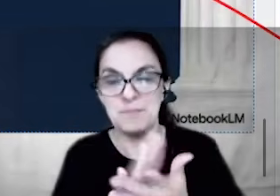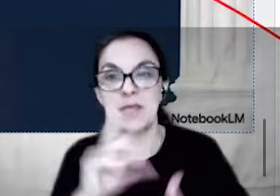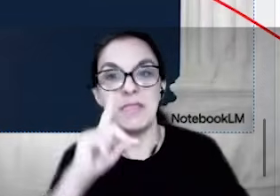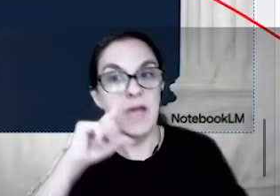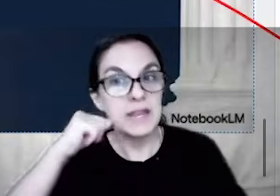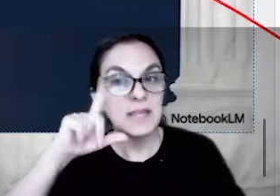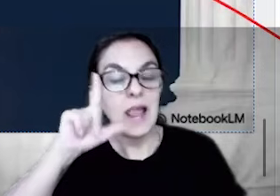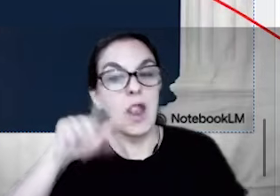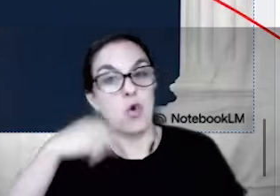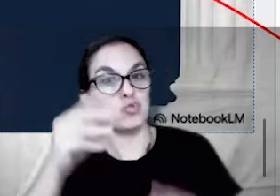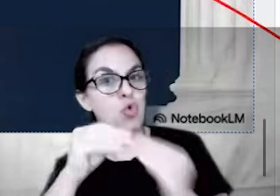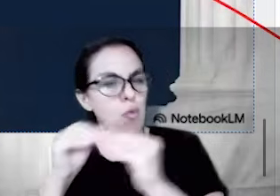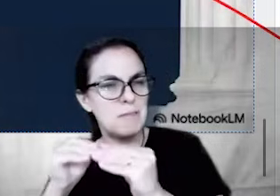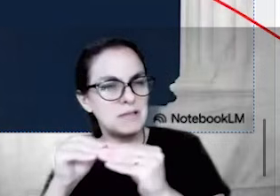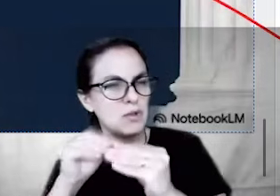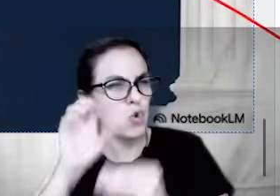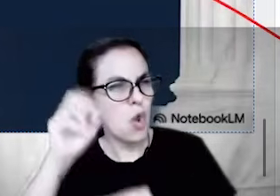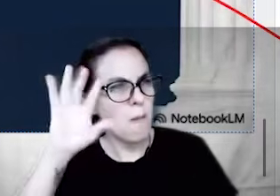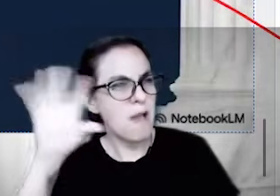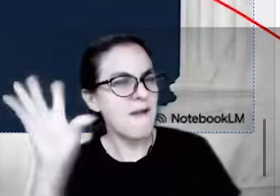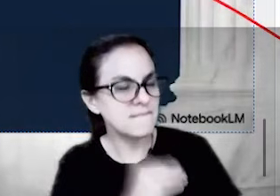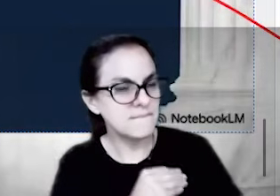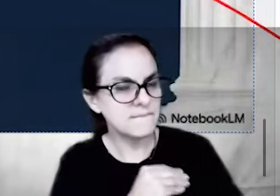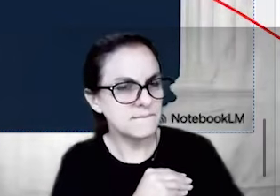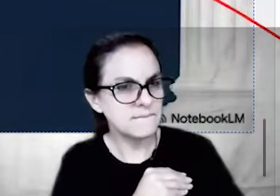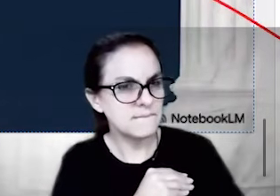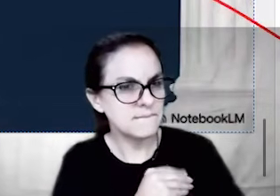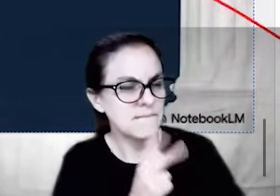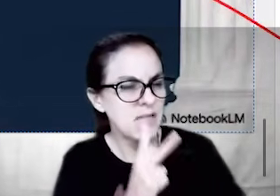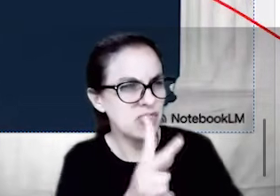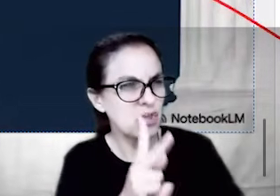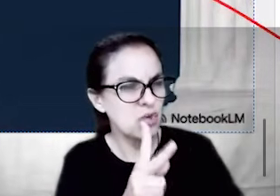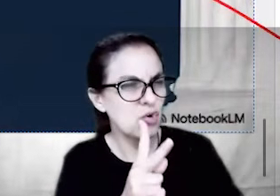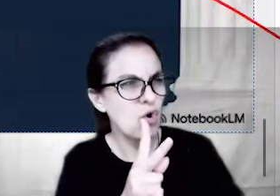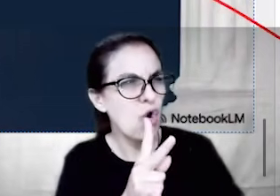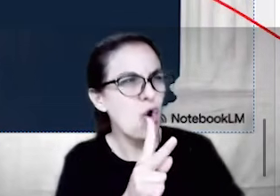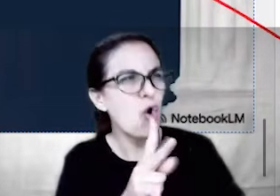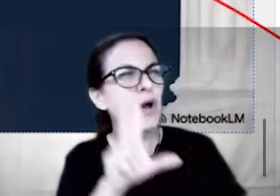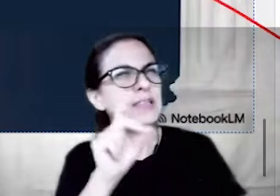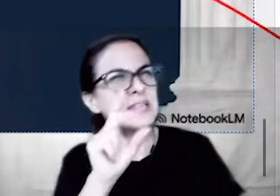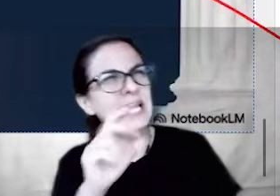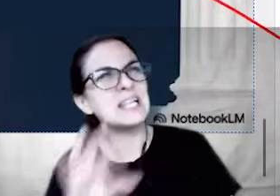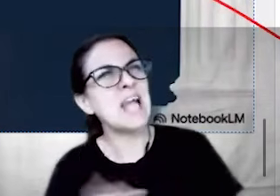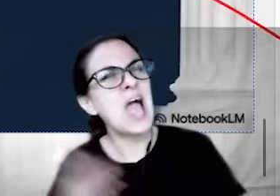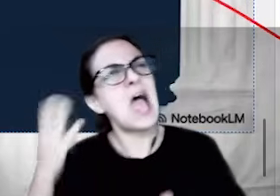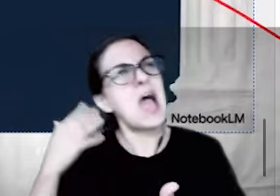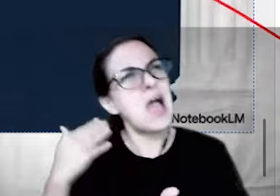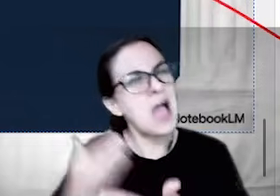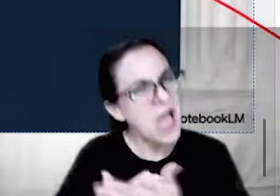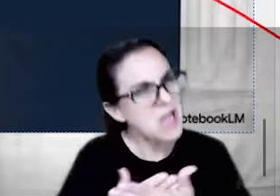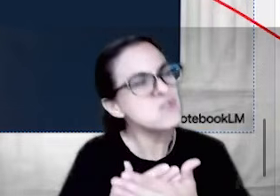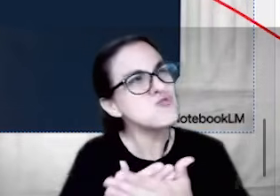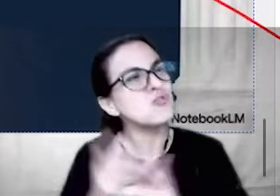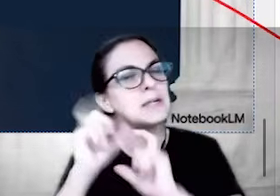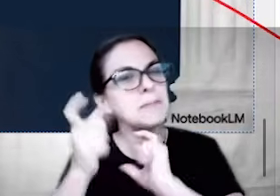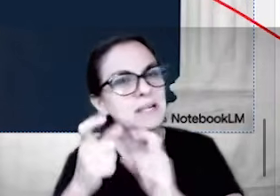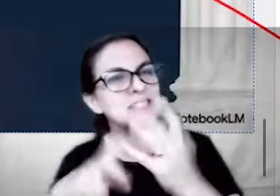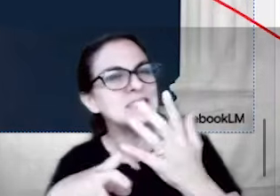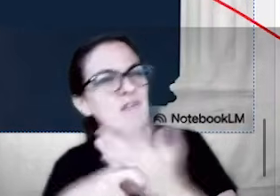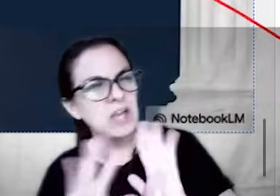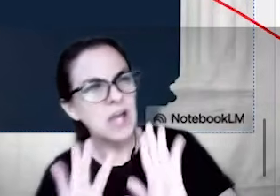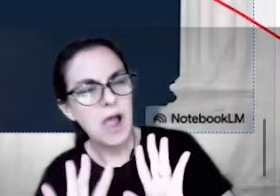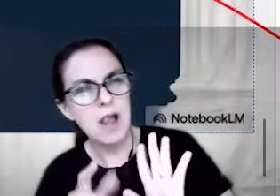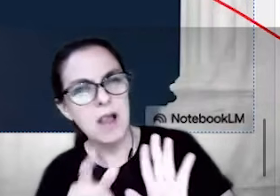nombre, el que dijo que tenía también 20 y pico, 30 y pico años de experiencia en fiscalización, la parte operativa